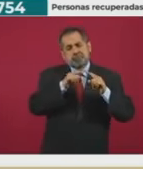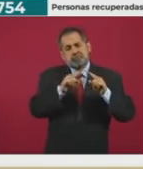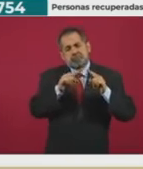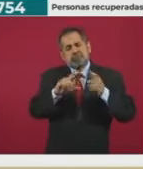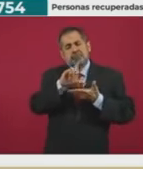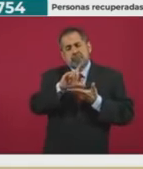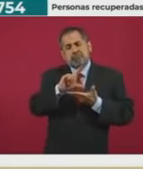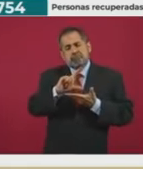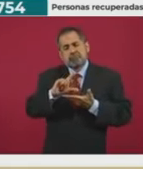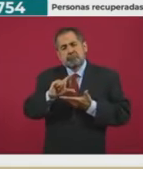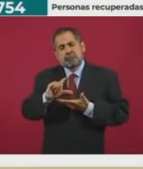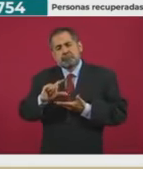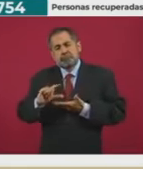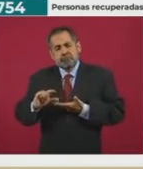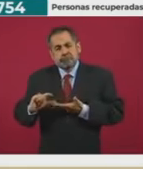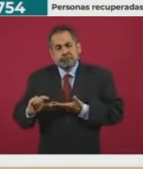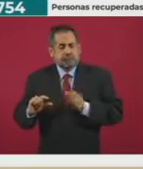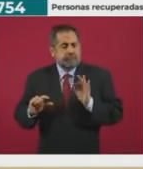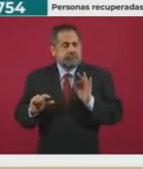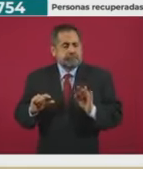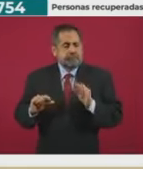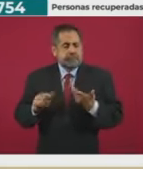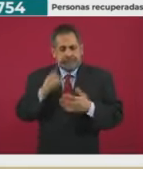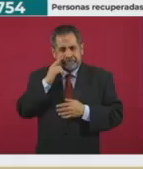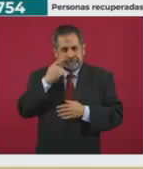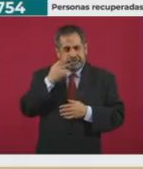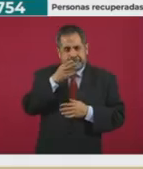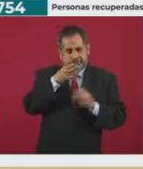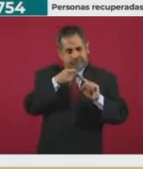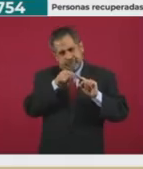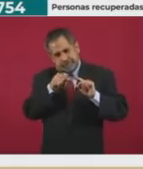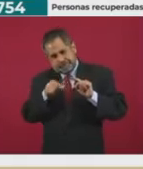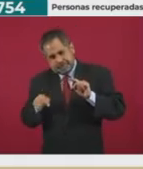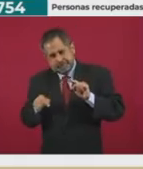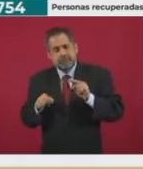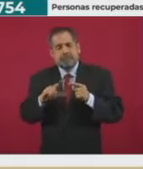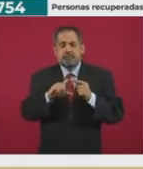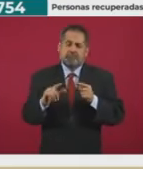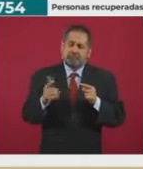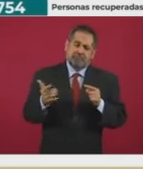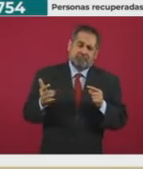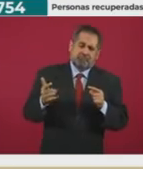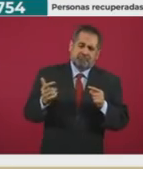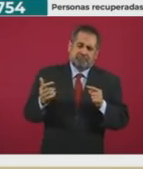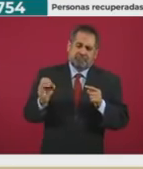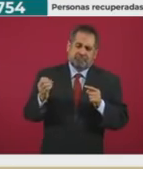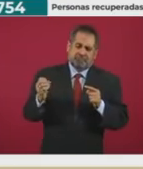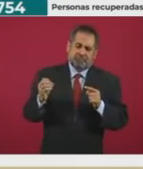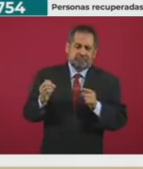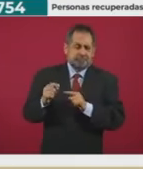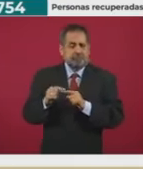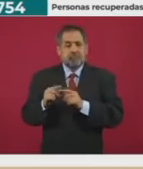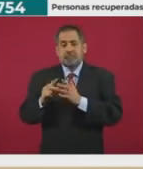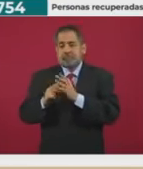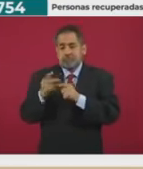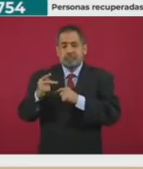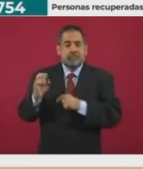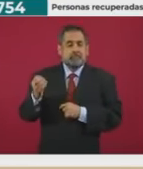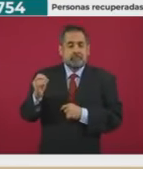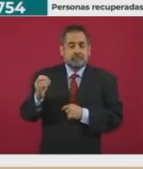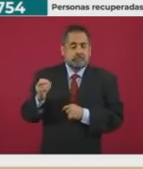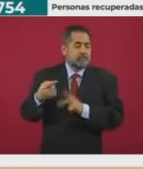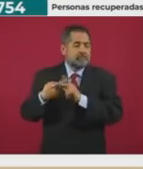descender la intensidad de la epidemia, es esta curva que va hacia abajo entre julio y octubre, y empezando en